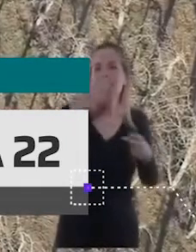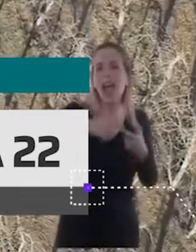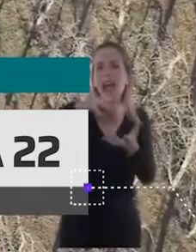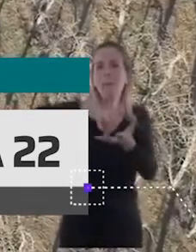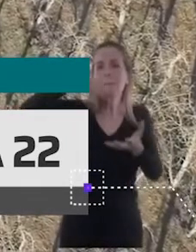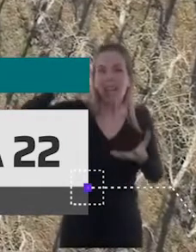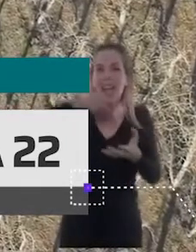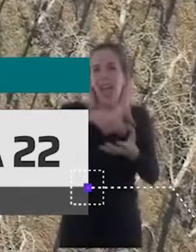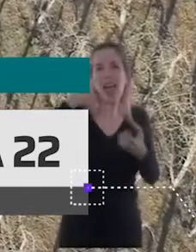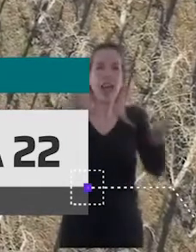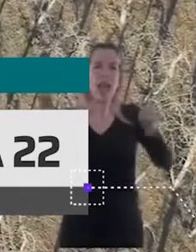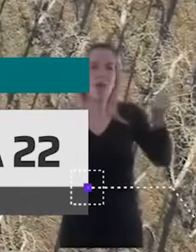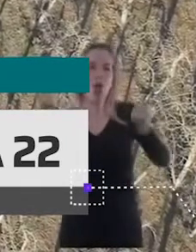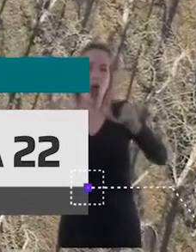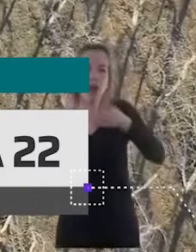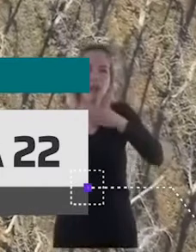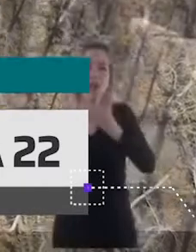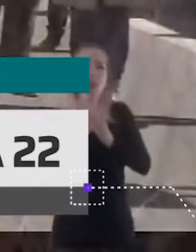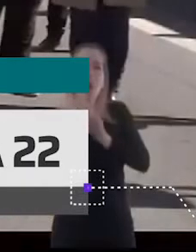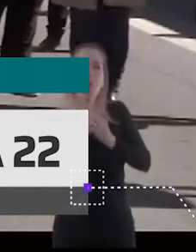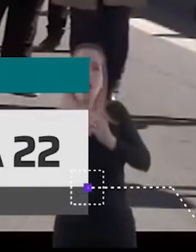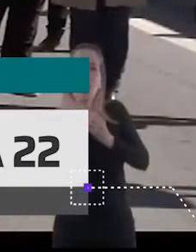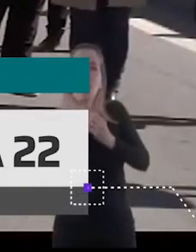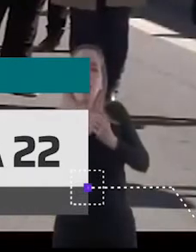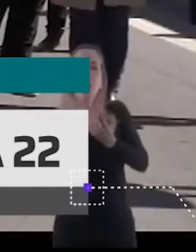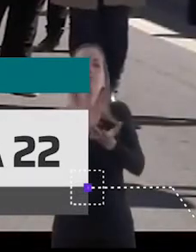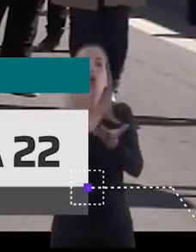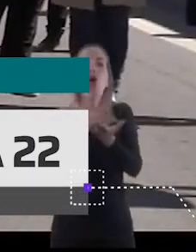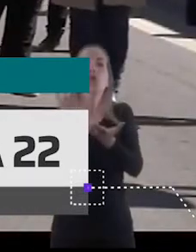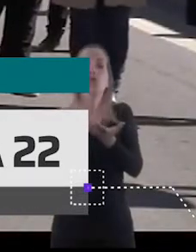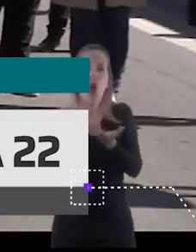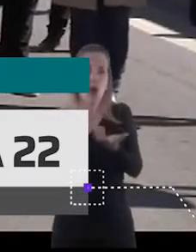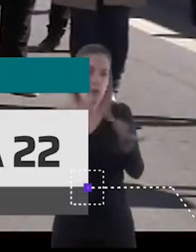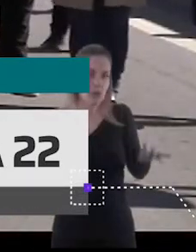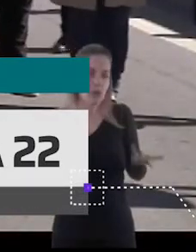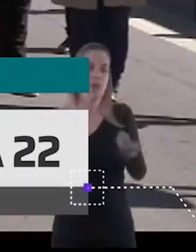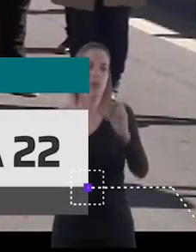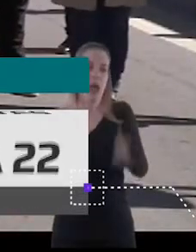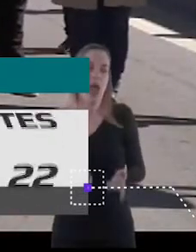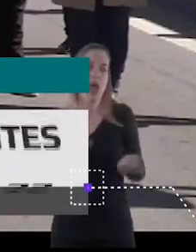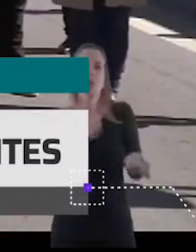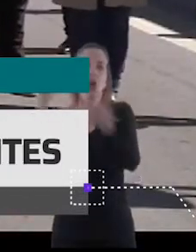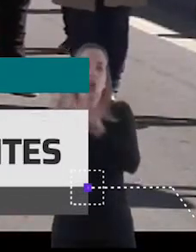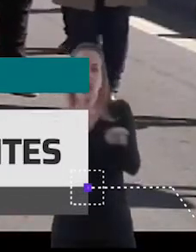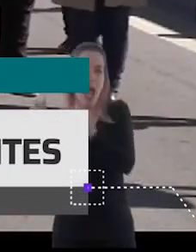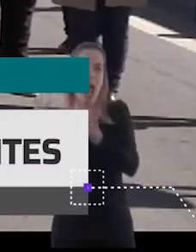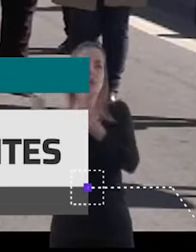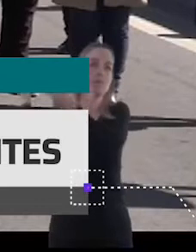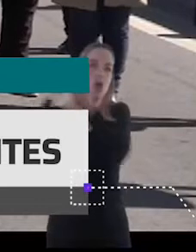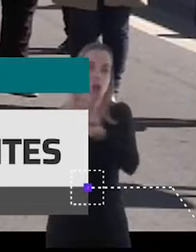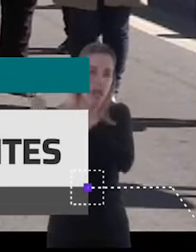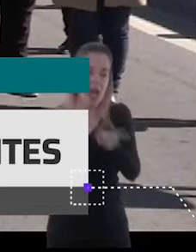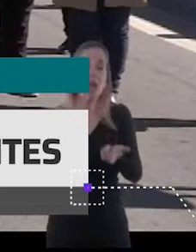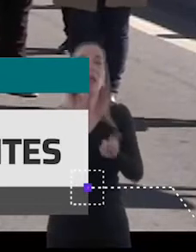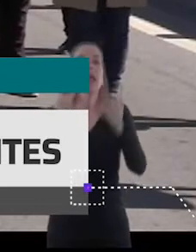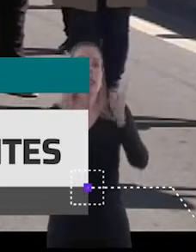viajan a todo el planeta y nos representan también en el resto del mundo pero también de un tiempo a esta parte transitan y cada vez